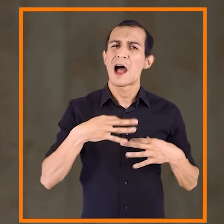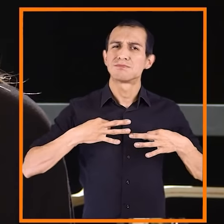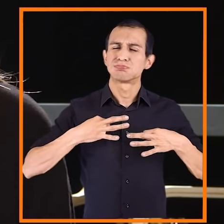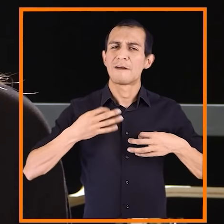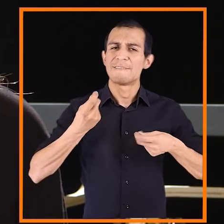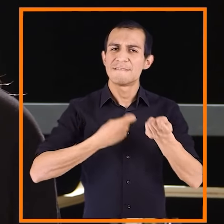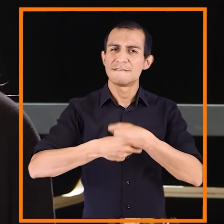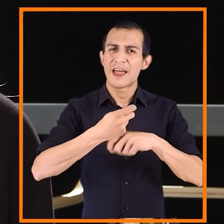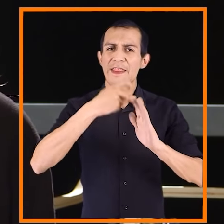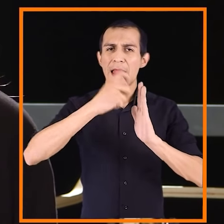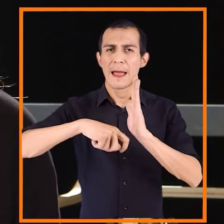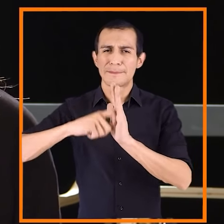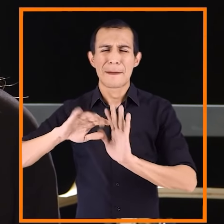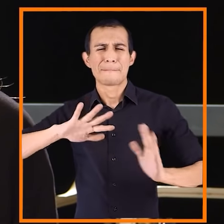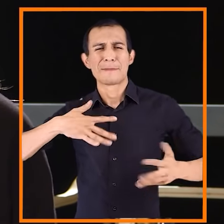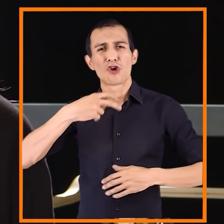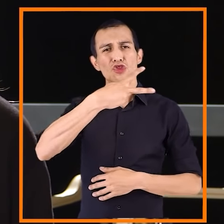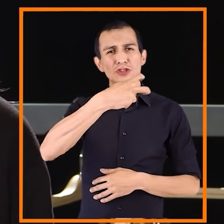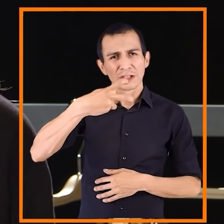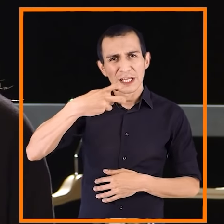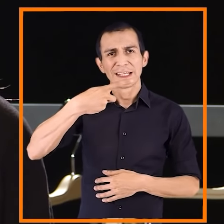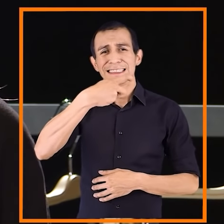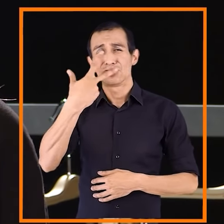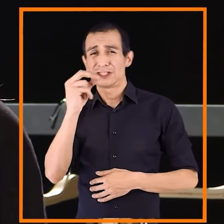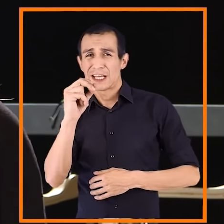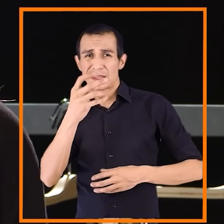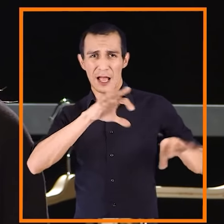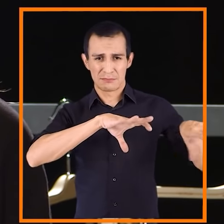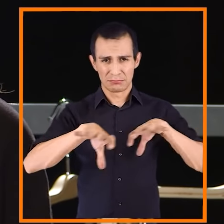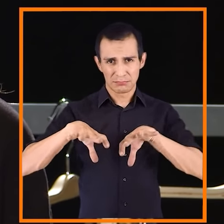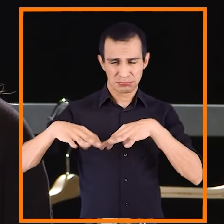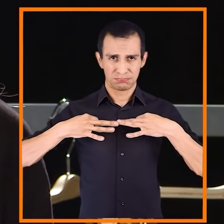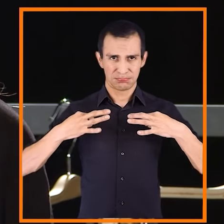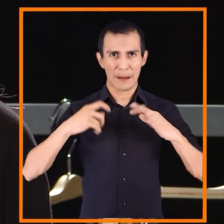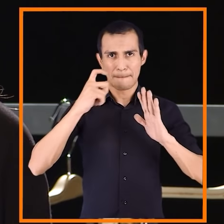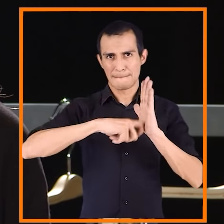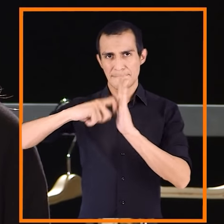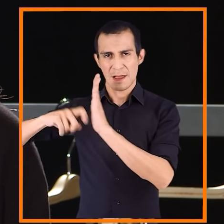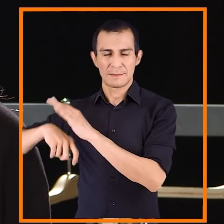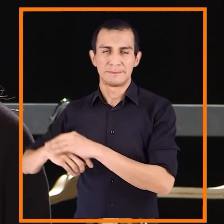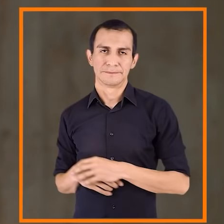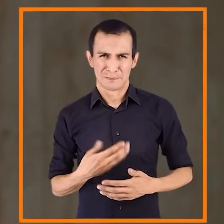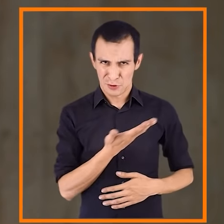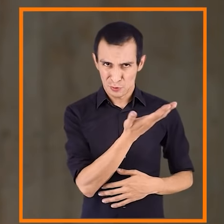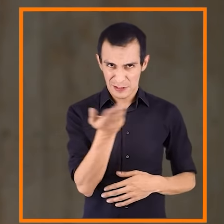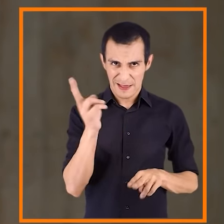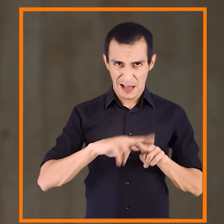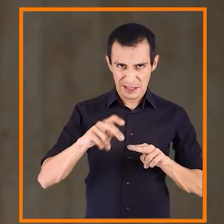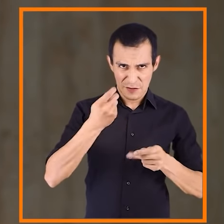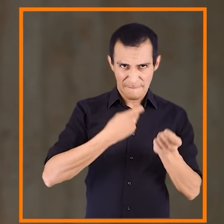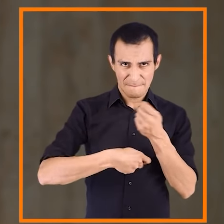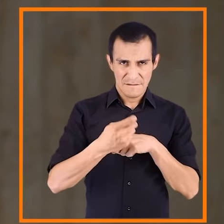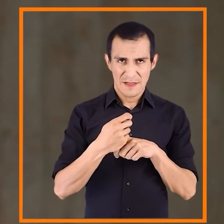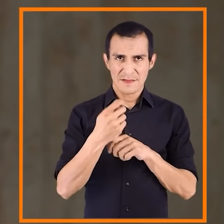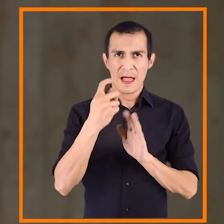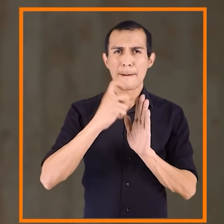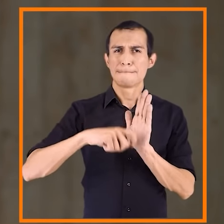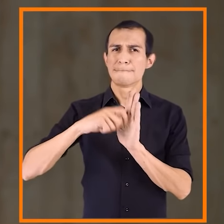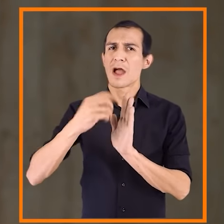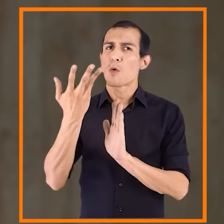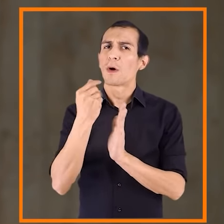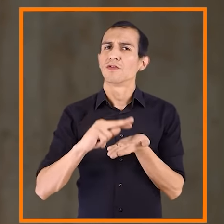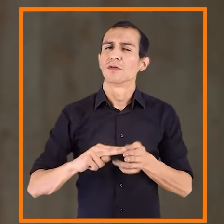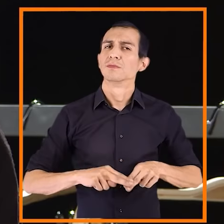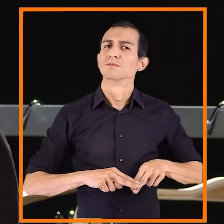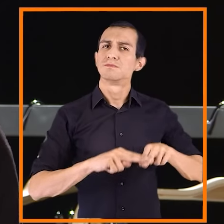mes? Hacemos producciones del orden de 200 unidades, 180 unidades mensual. ¿Pero ustedes están con ventas de cuánto al mes, ingreso